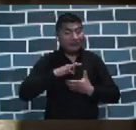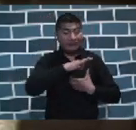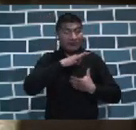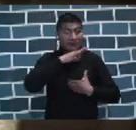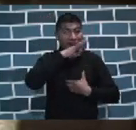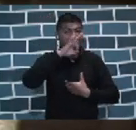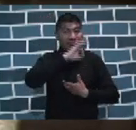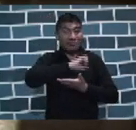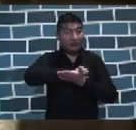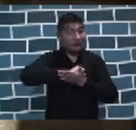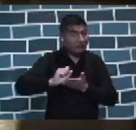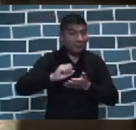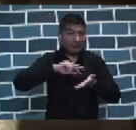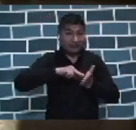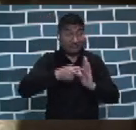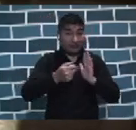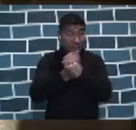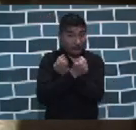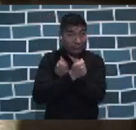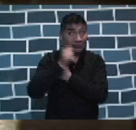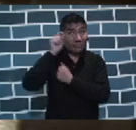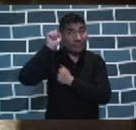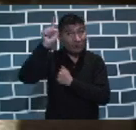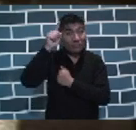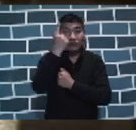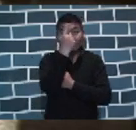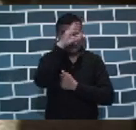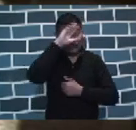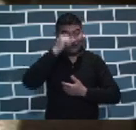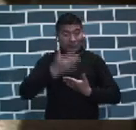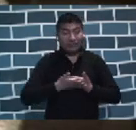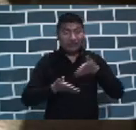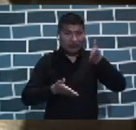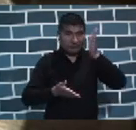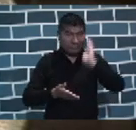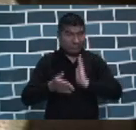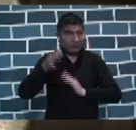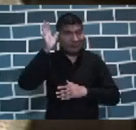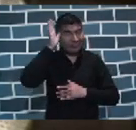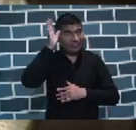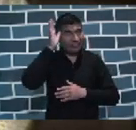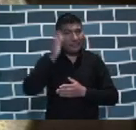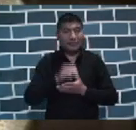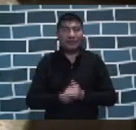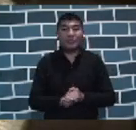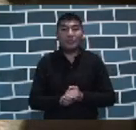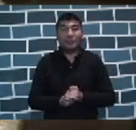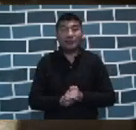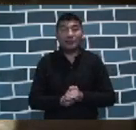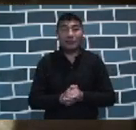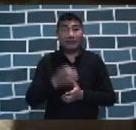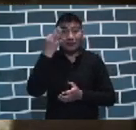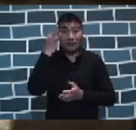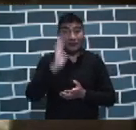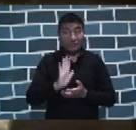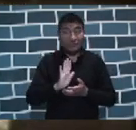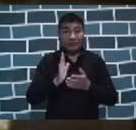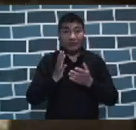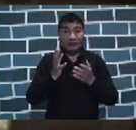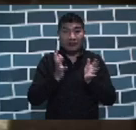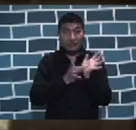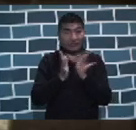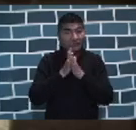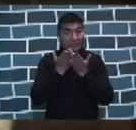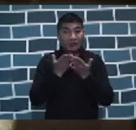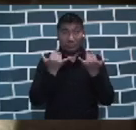santo que es amor y él el unigénito de dios padre el evangelio de hoy